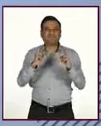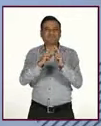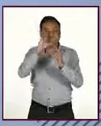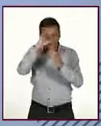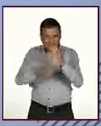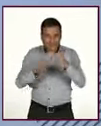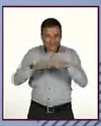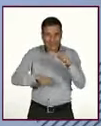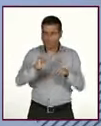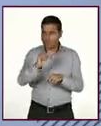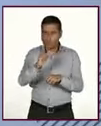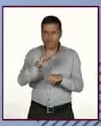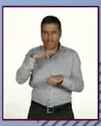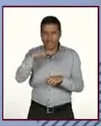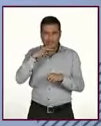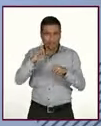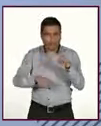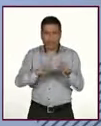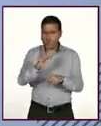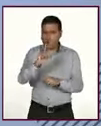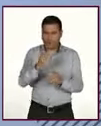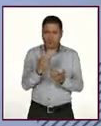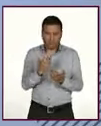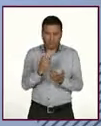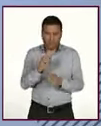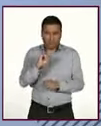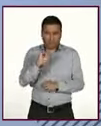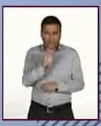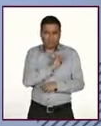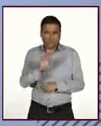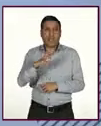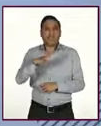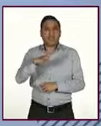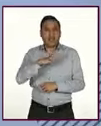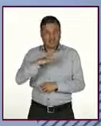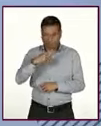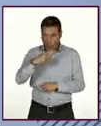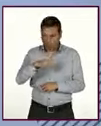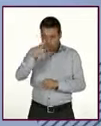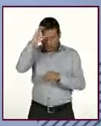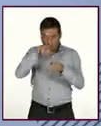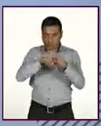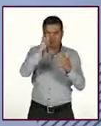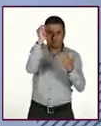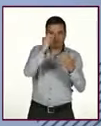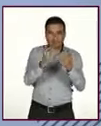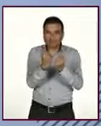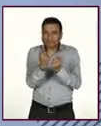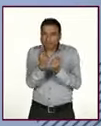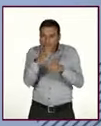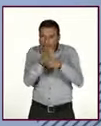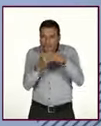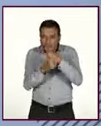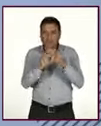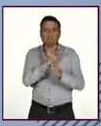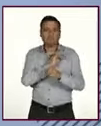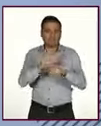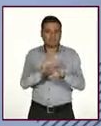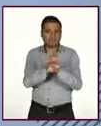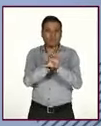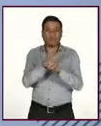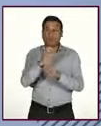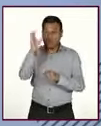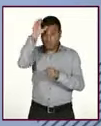las navidades, ni que vamos a dejar de hablar del tema. Sí hay momentos culturales que se tienen que cambiar, pero este patrimonio cultural